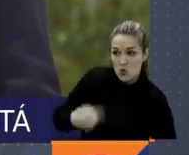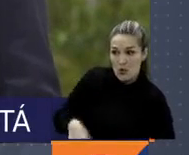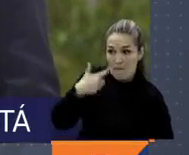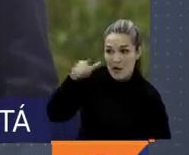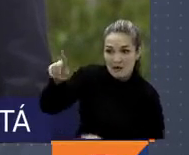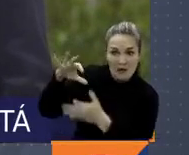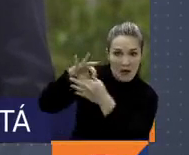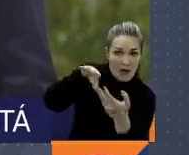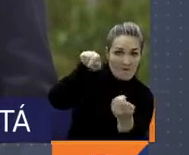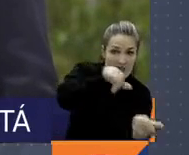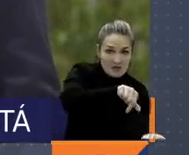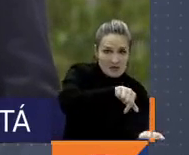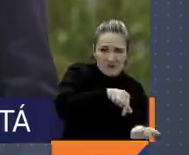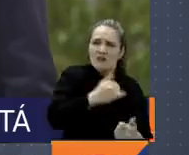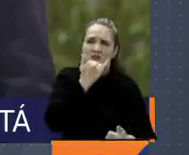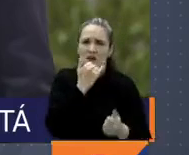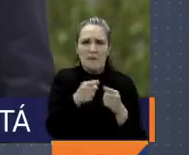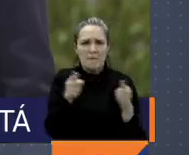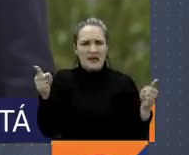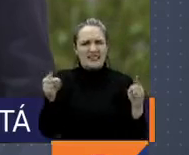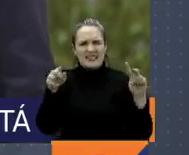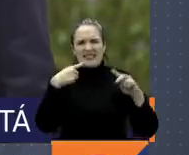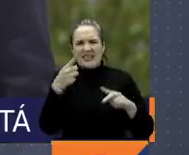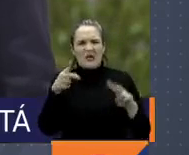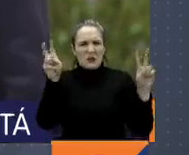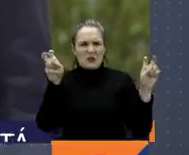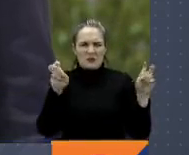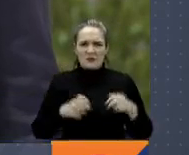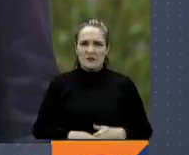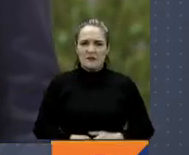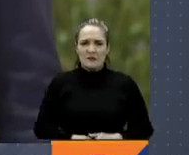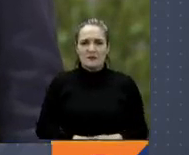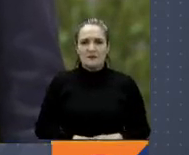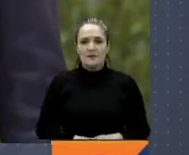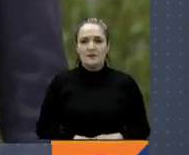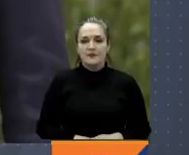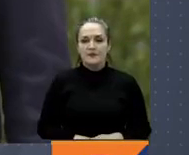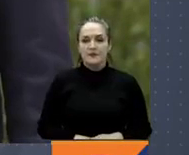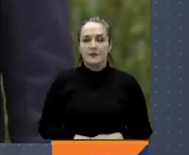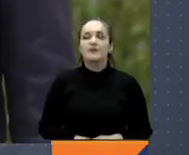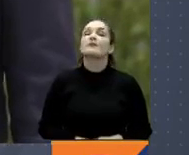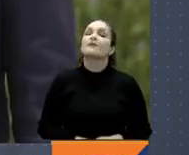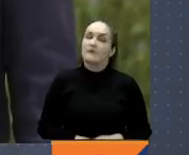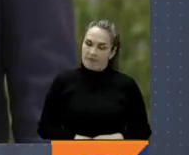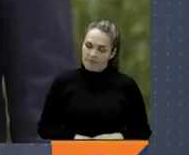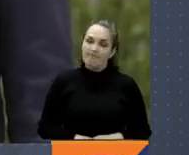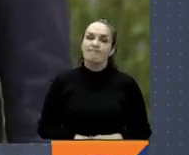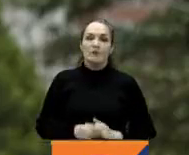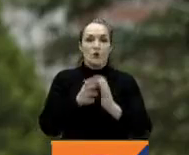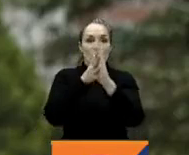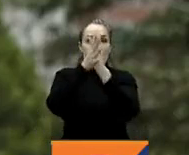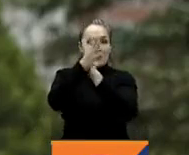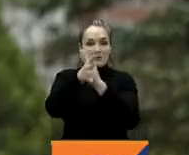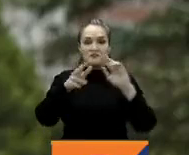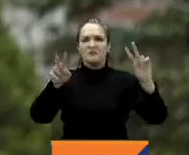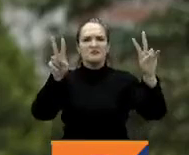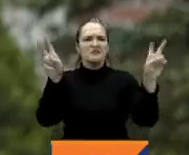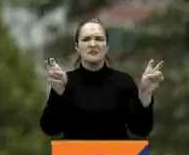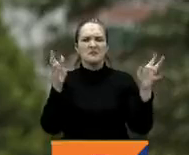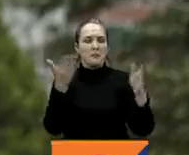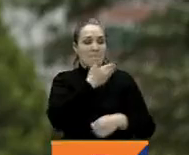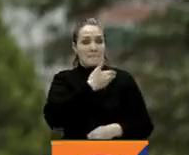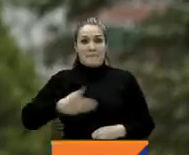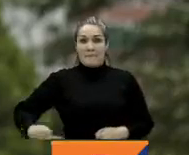el caso que dijo sobre este tema el presidente de la república o más bueno vos es fernando en específico el presidente